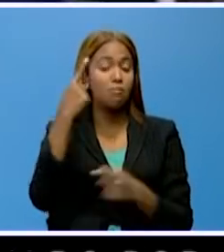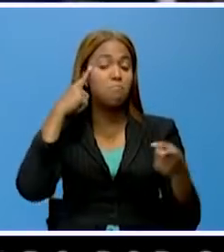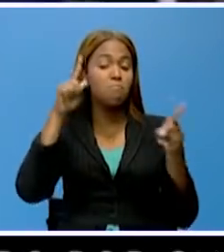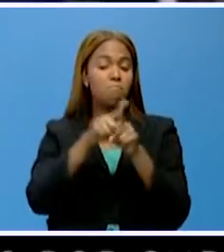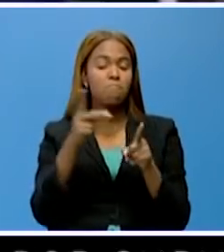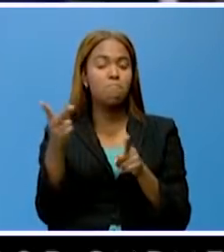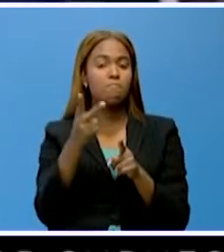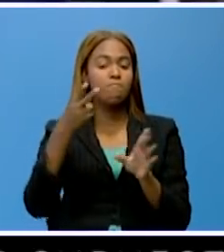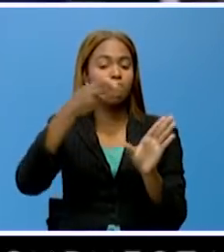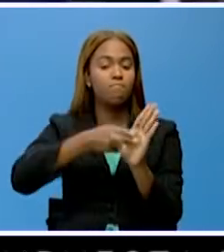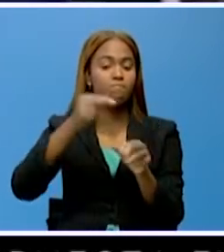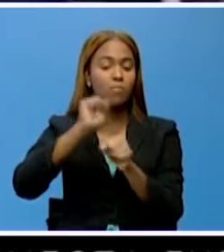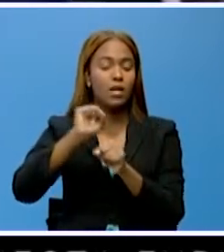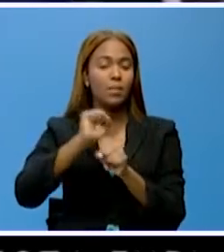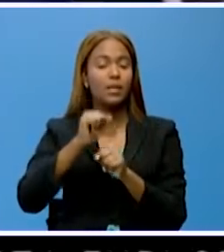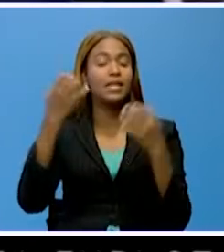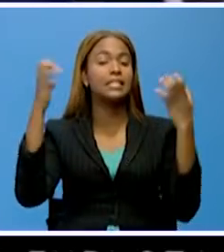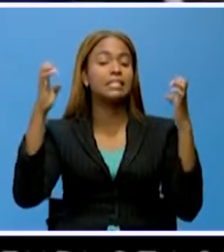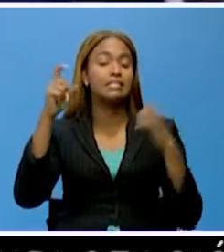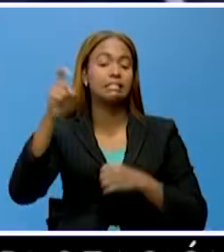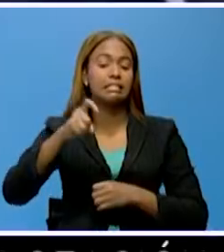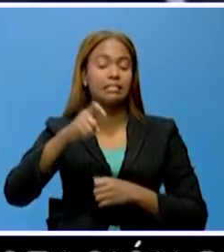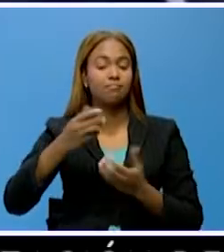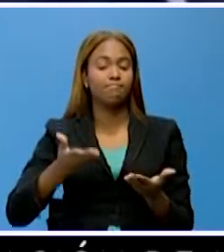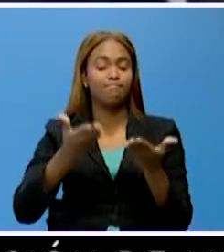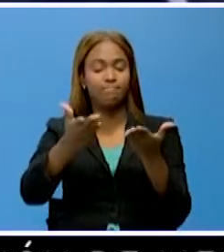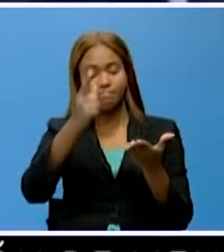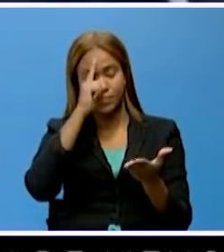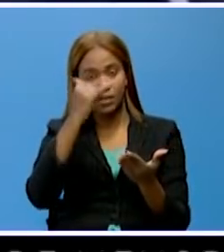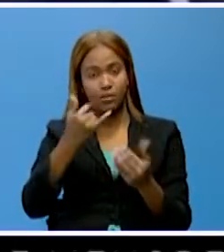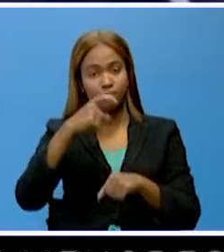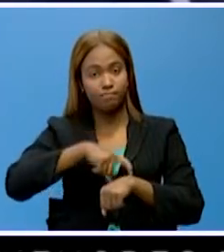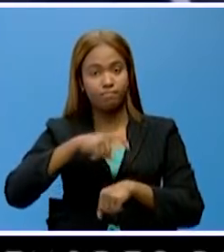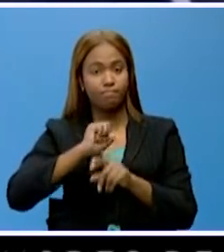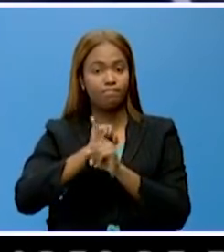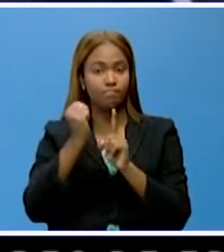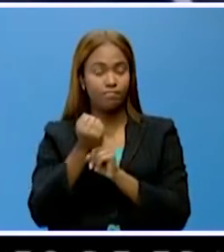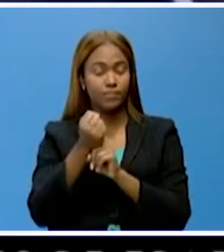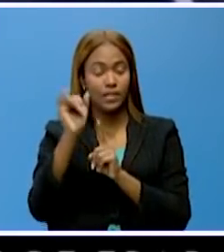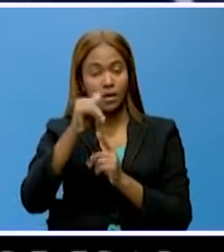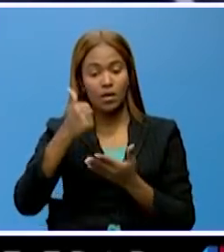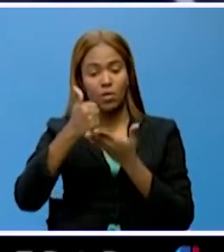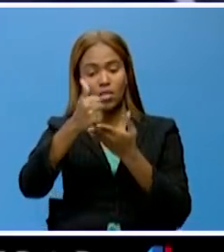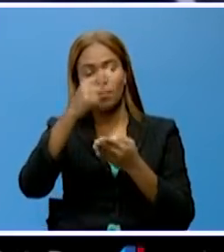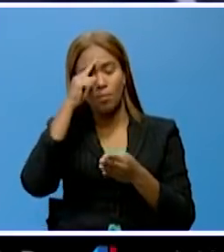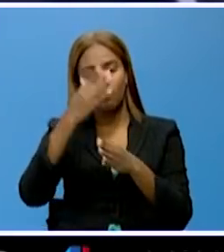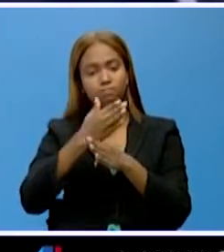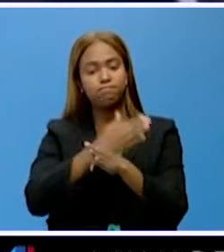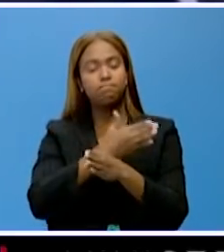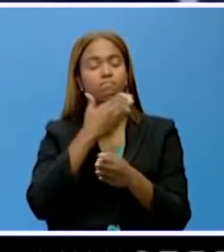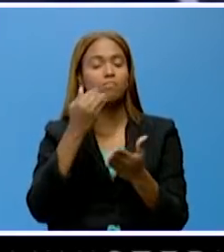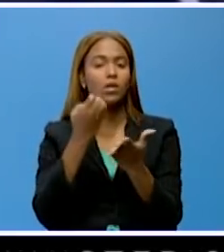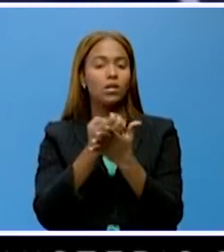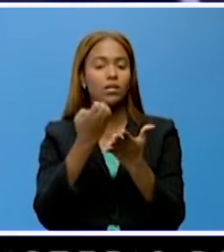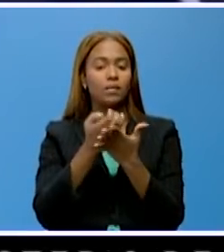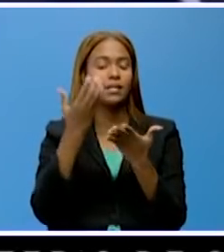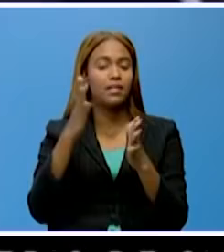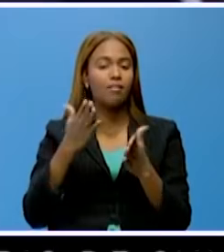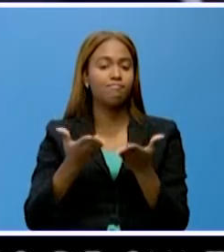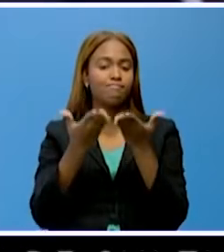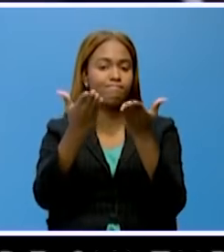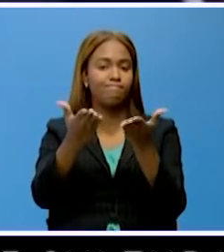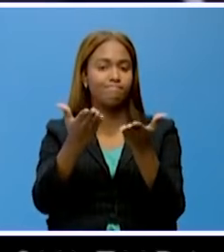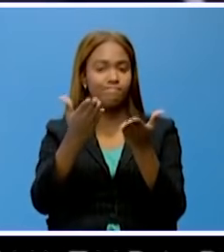creación de empleos es la urgencia principal que se impone en estos momentos, como vía para recuperar la economía, tal y como lo ha